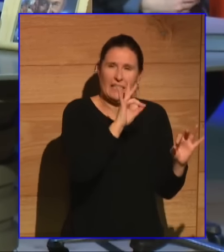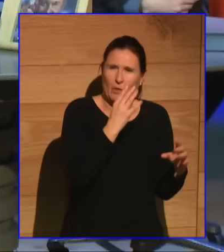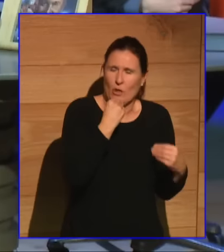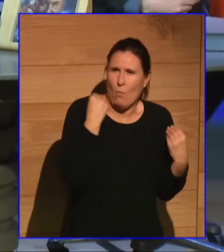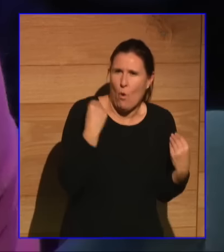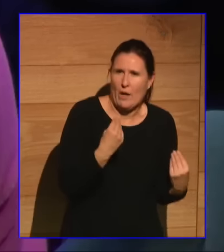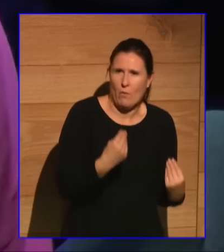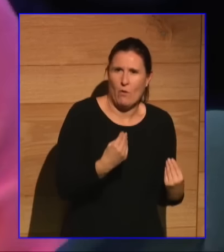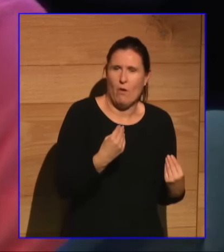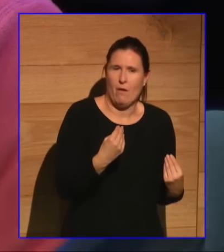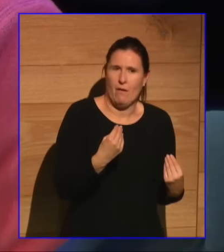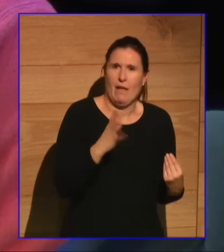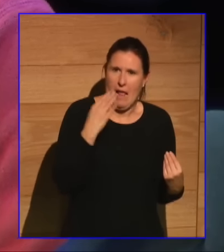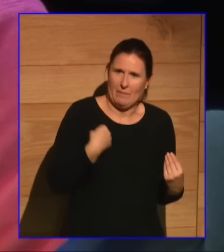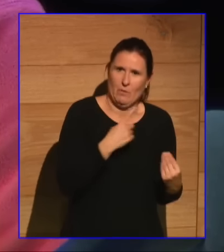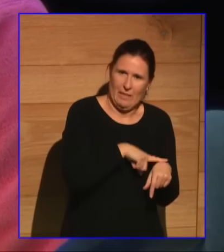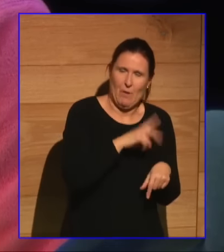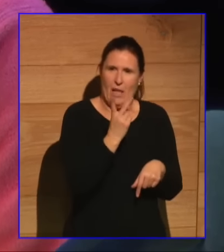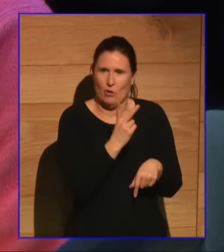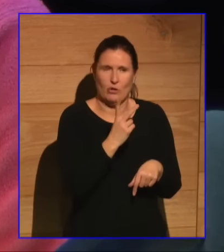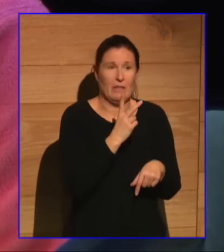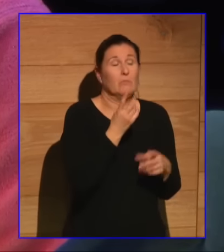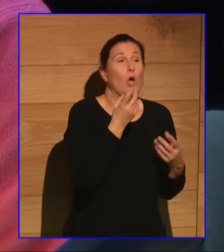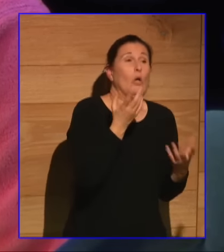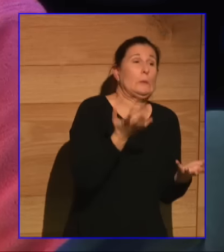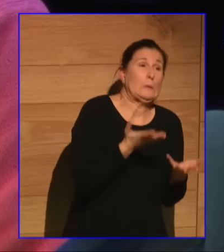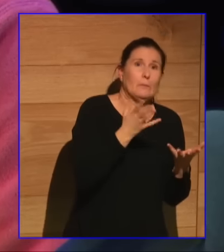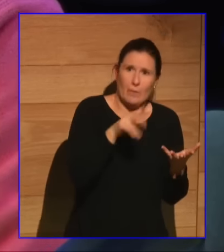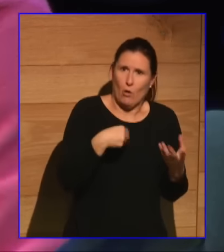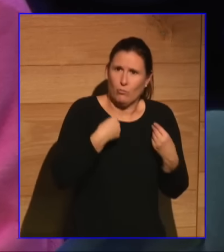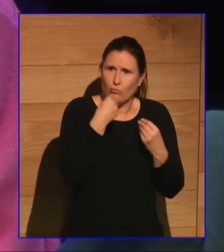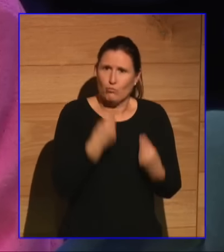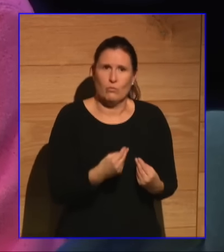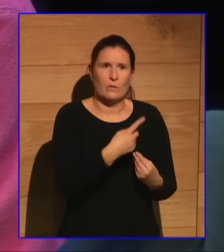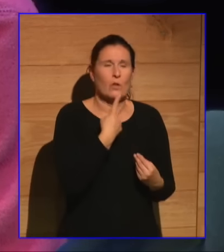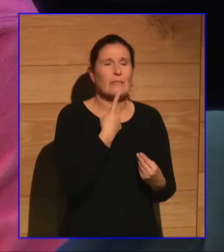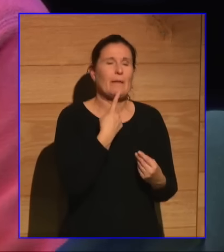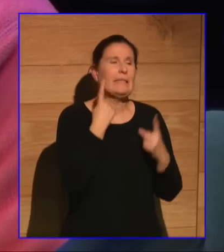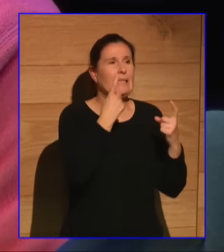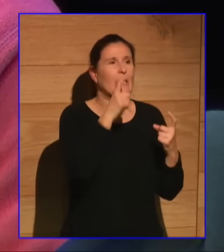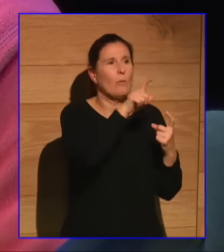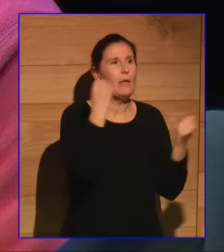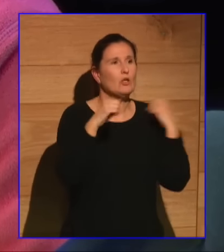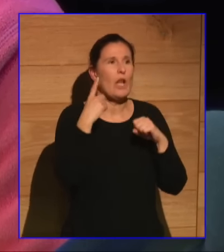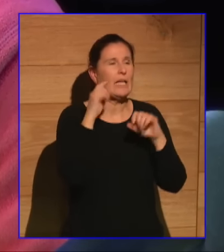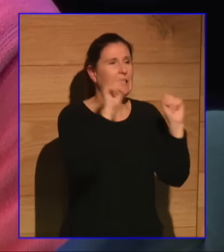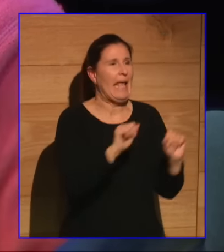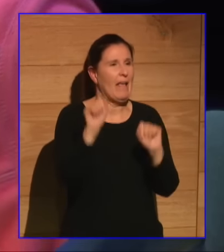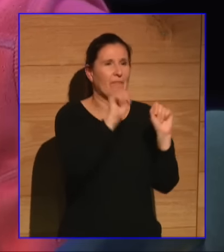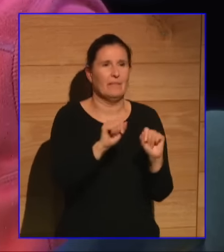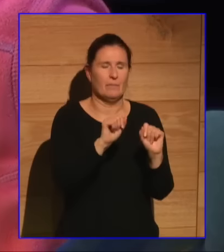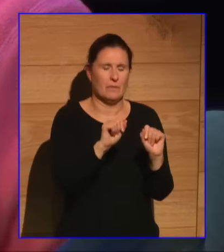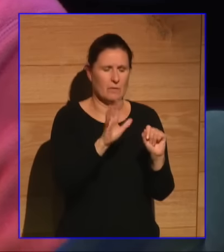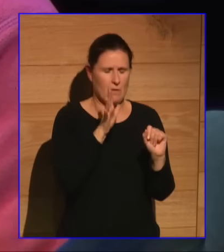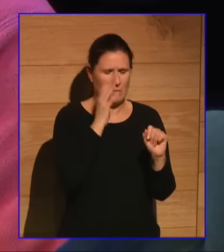estamos a favor. Claro, estamos a favor de los tontos. Es que yo estaba... Si no, ¿de qué íbamos a vivir? Yo estaba intentando defender el comportamiento de los personajes, pero es que he